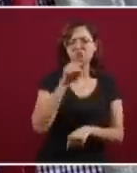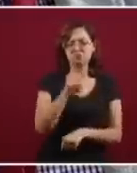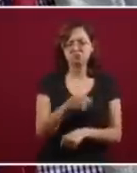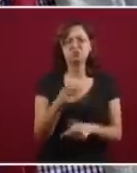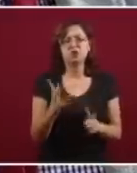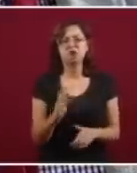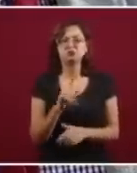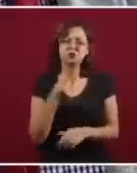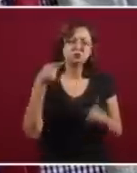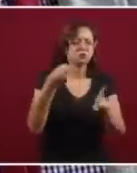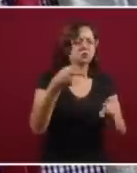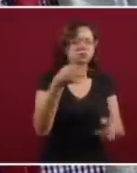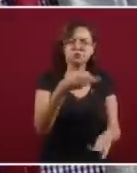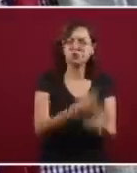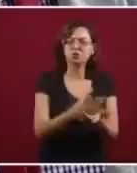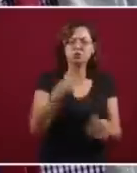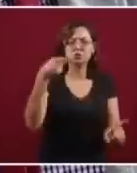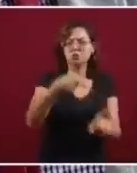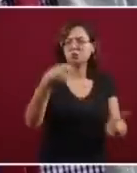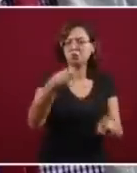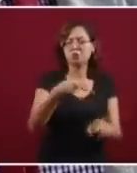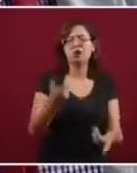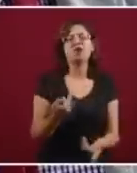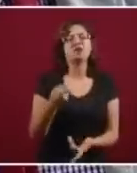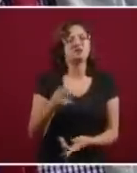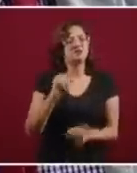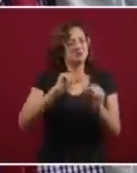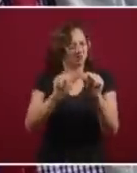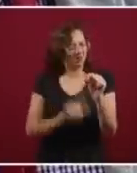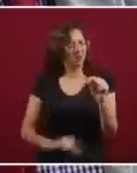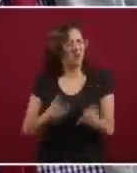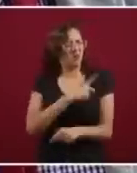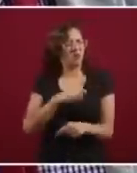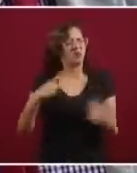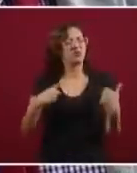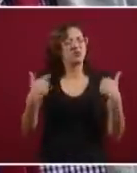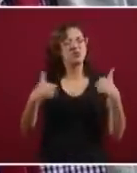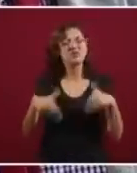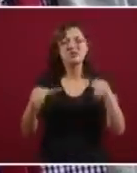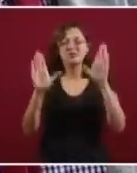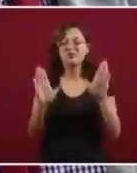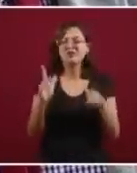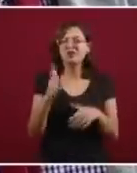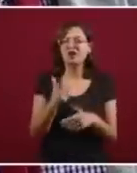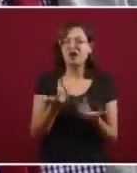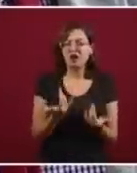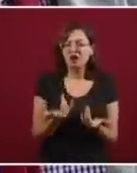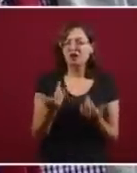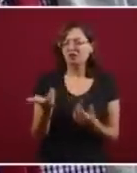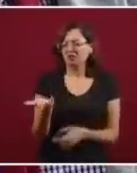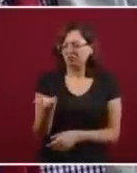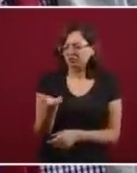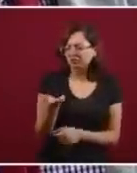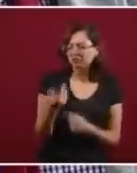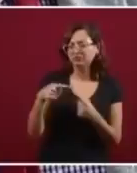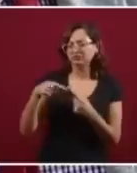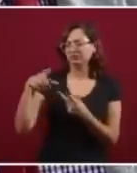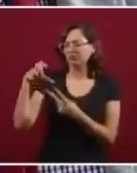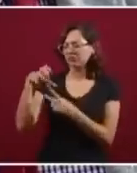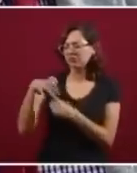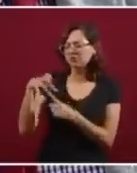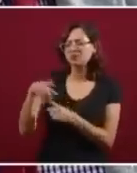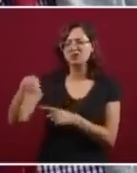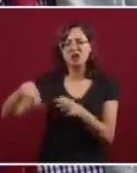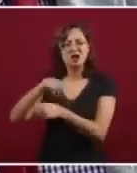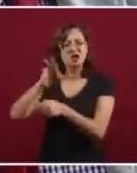debería hacer un esfuerzo para legalizar este drogas que no sean sintéticas como marihuana como hongos como otro